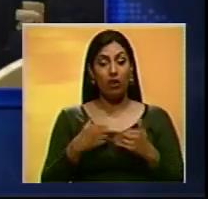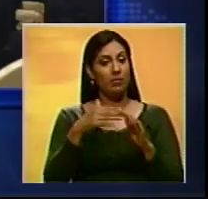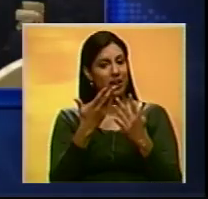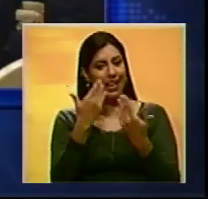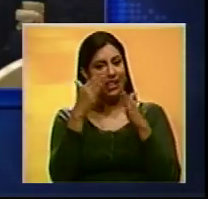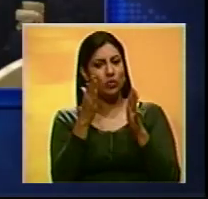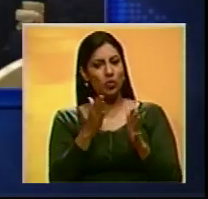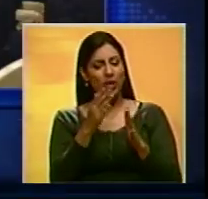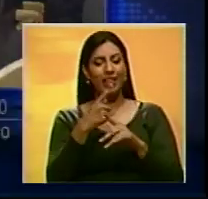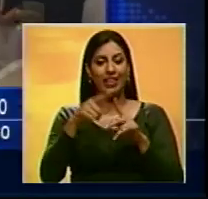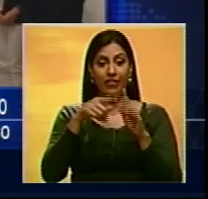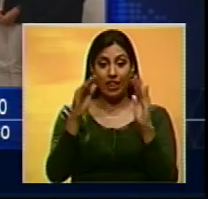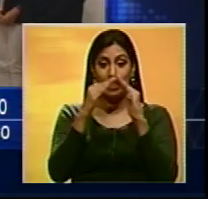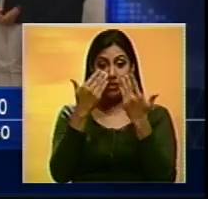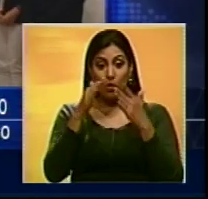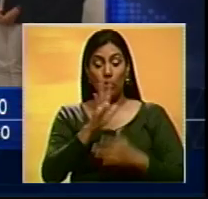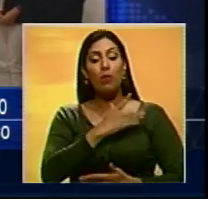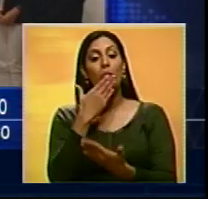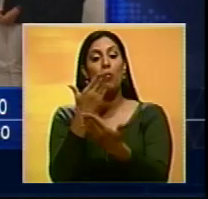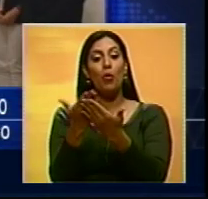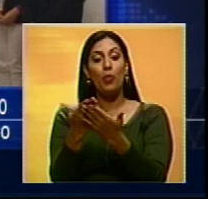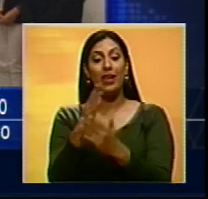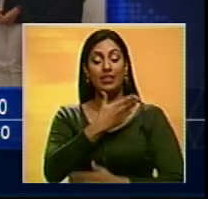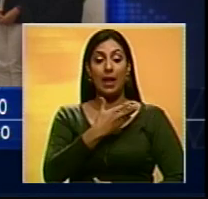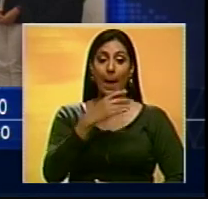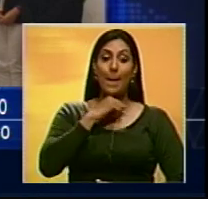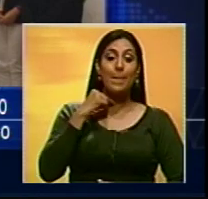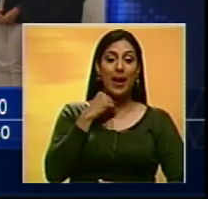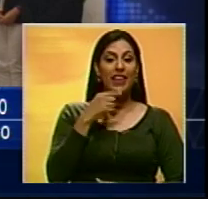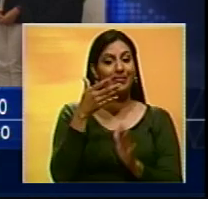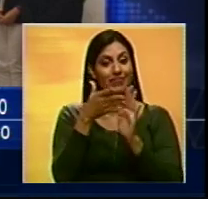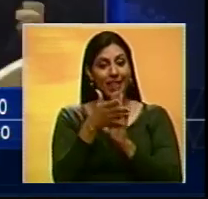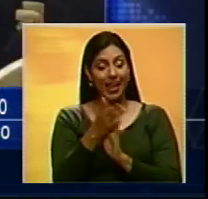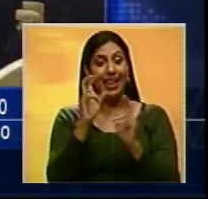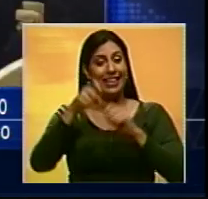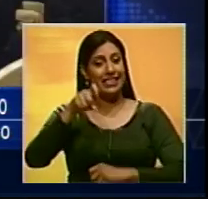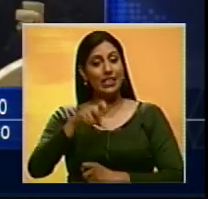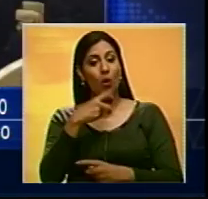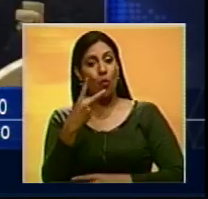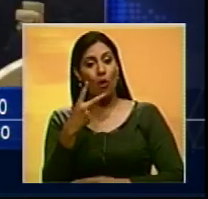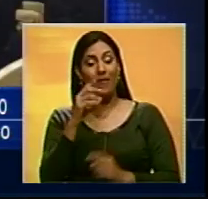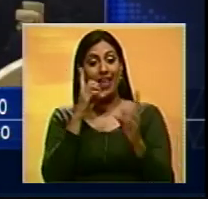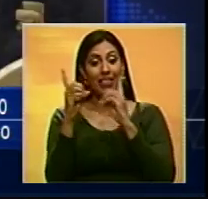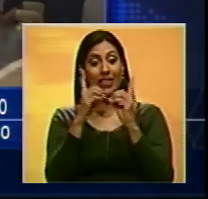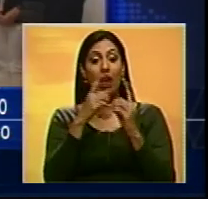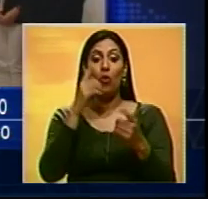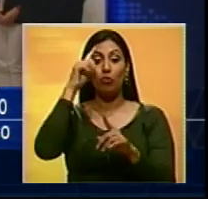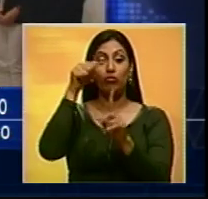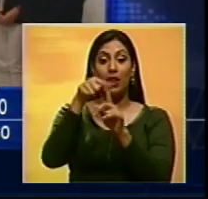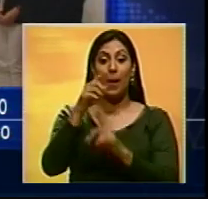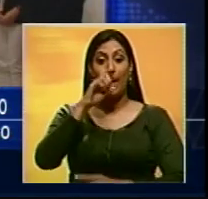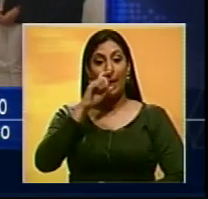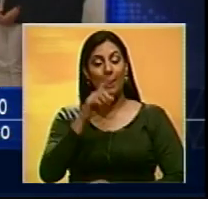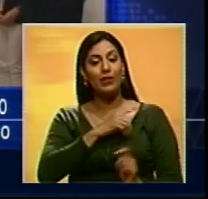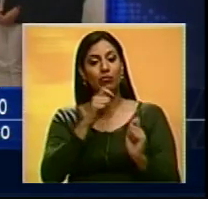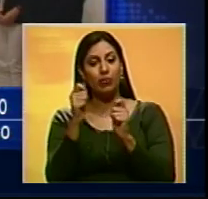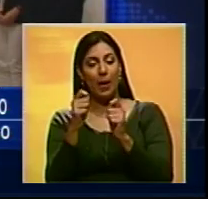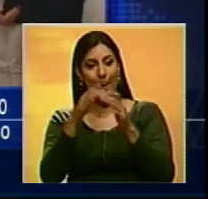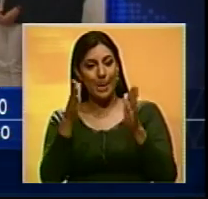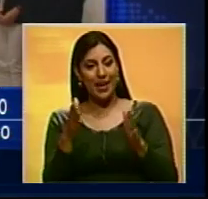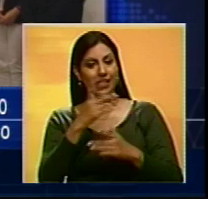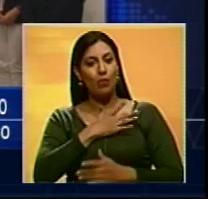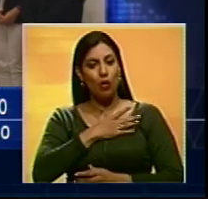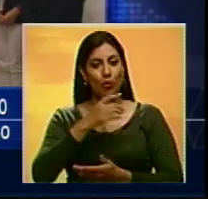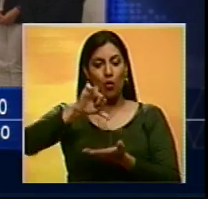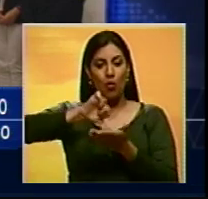Los estudiantes de dicha casa de estudios le plantearon al nuncio Aldo Giordano la necesidad de que el diálogo que dirige el Vaticano trascienda de las mesas y de